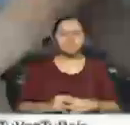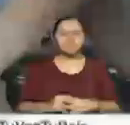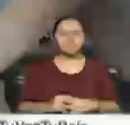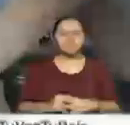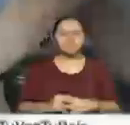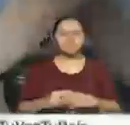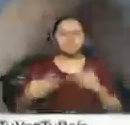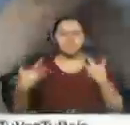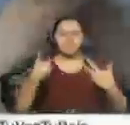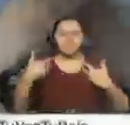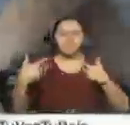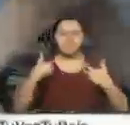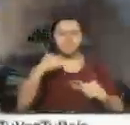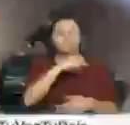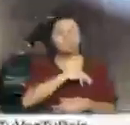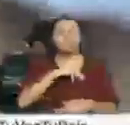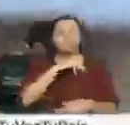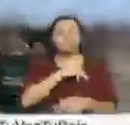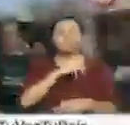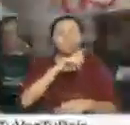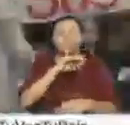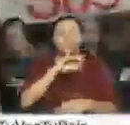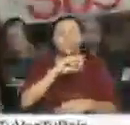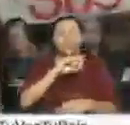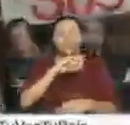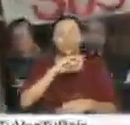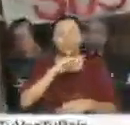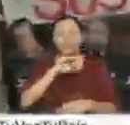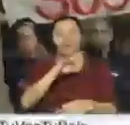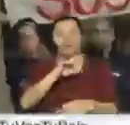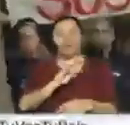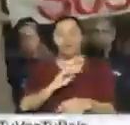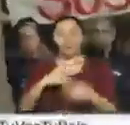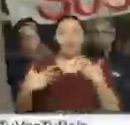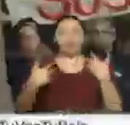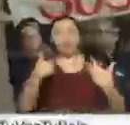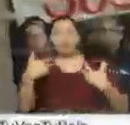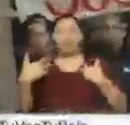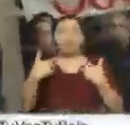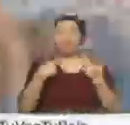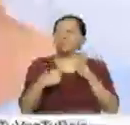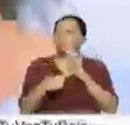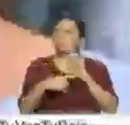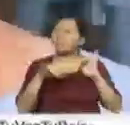El Teatro Municipal de Río de Janeiro se convirtió en un centro de artística protesta el martes.